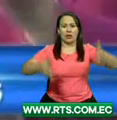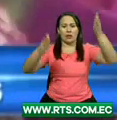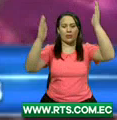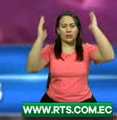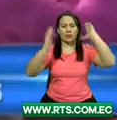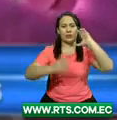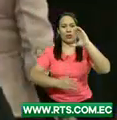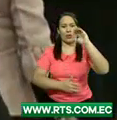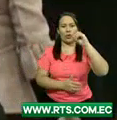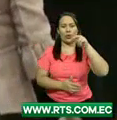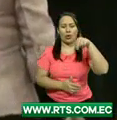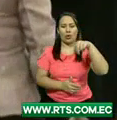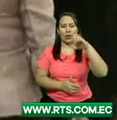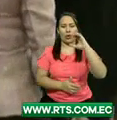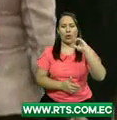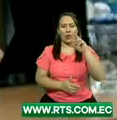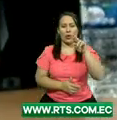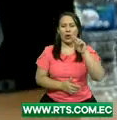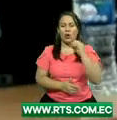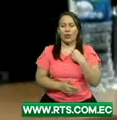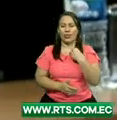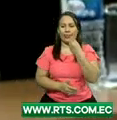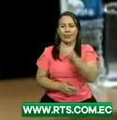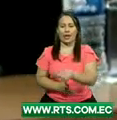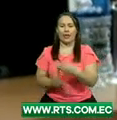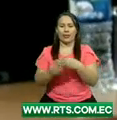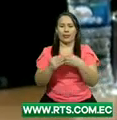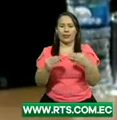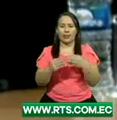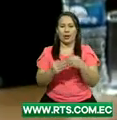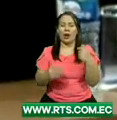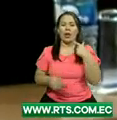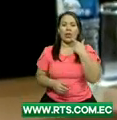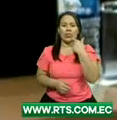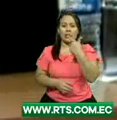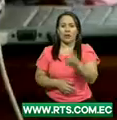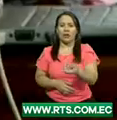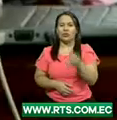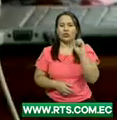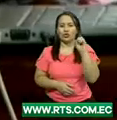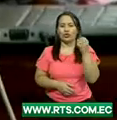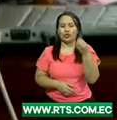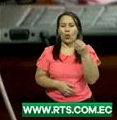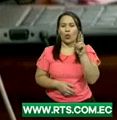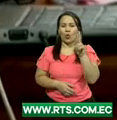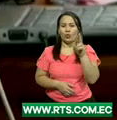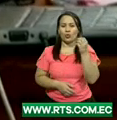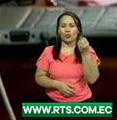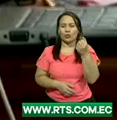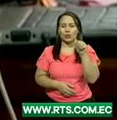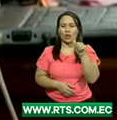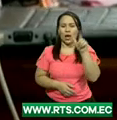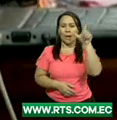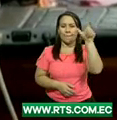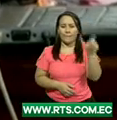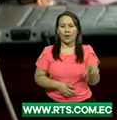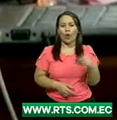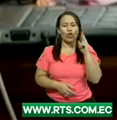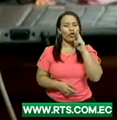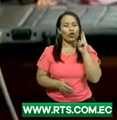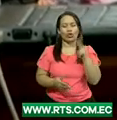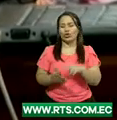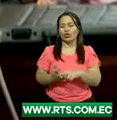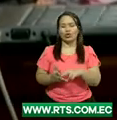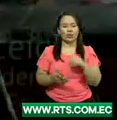para entregarles sobres con dinero acto seguido puntualizó que el heraldo de souza uno de sus colaboradores desconocía el contenido